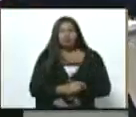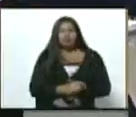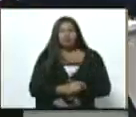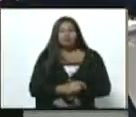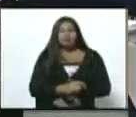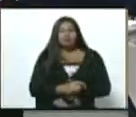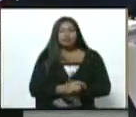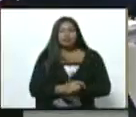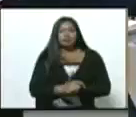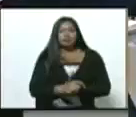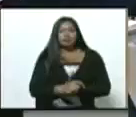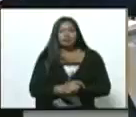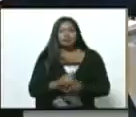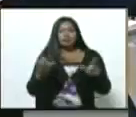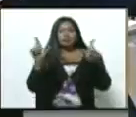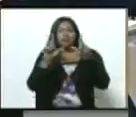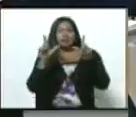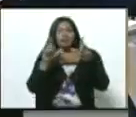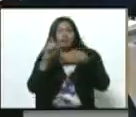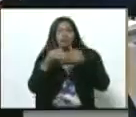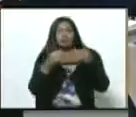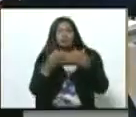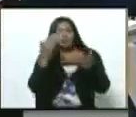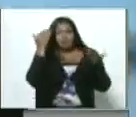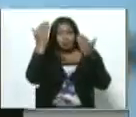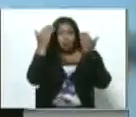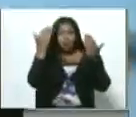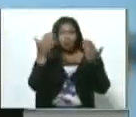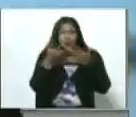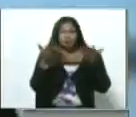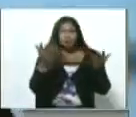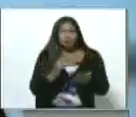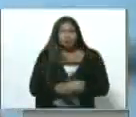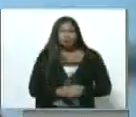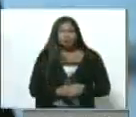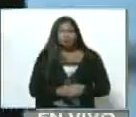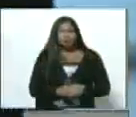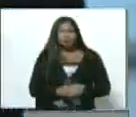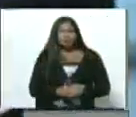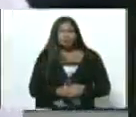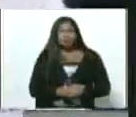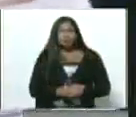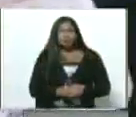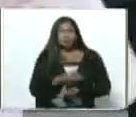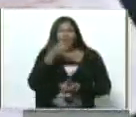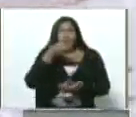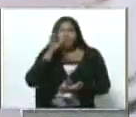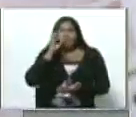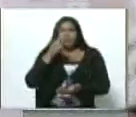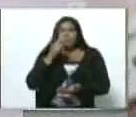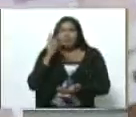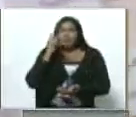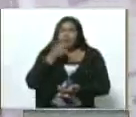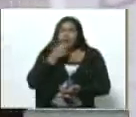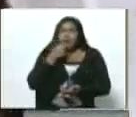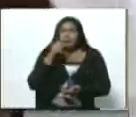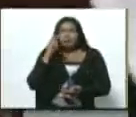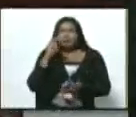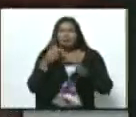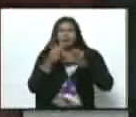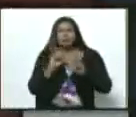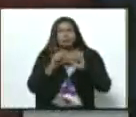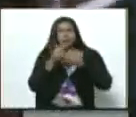materia con su presidente y todo su equipo. Un saludo extensivo. El general Bencir Guerrero, miren estas tazas qué lindas nos hicieron llegar. ¿Será que la empezamos a